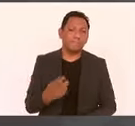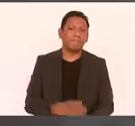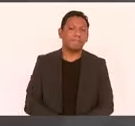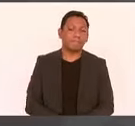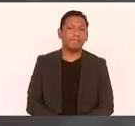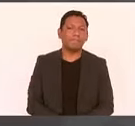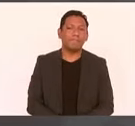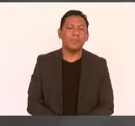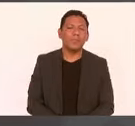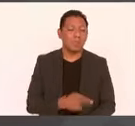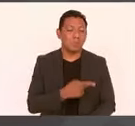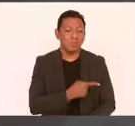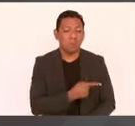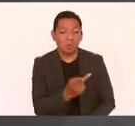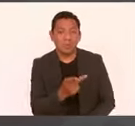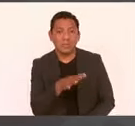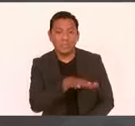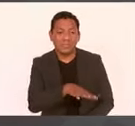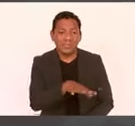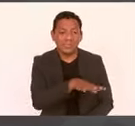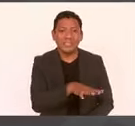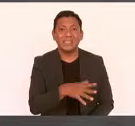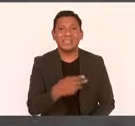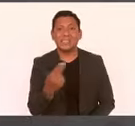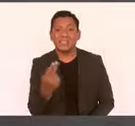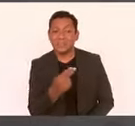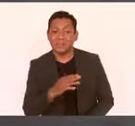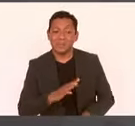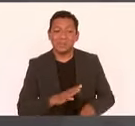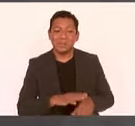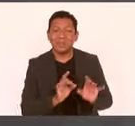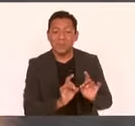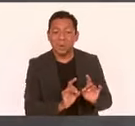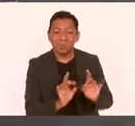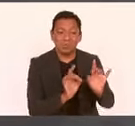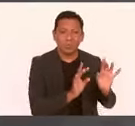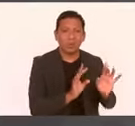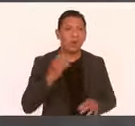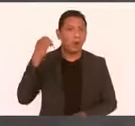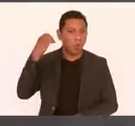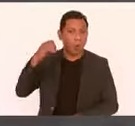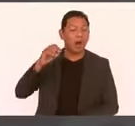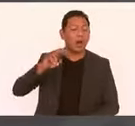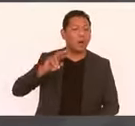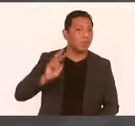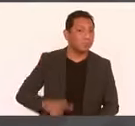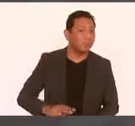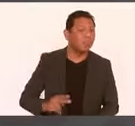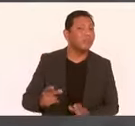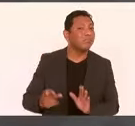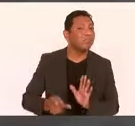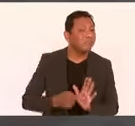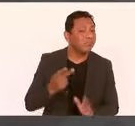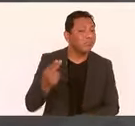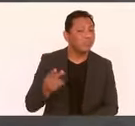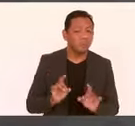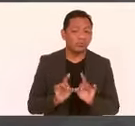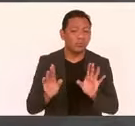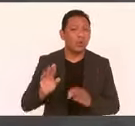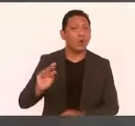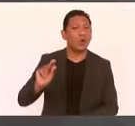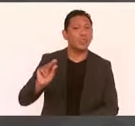Donde hay pobres es donde hay y ha habido mayor destrucción. En Oaxaca, hay que recordar, se afectaron 80